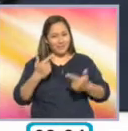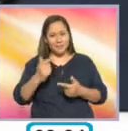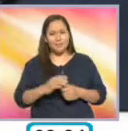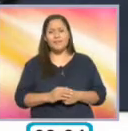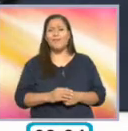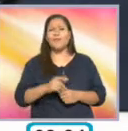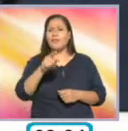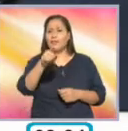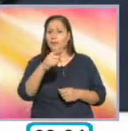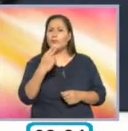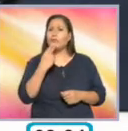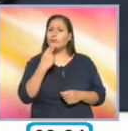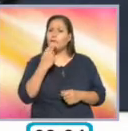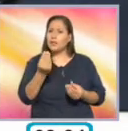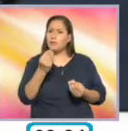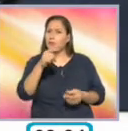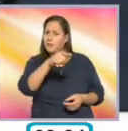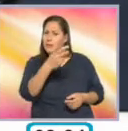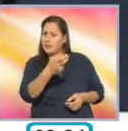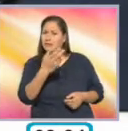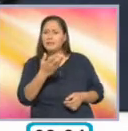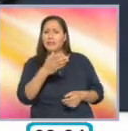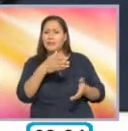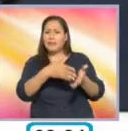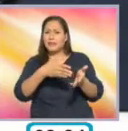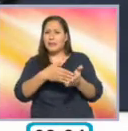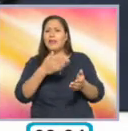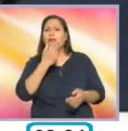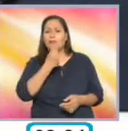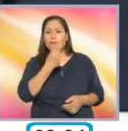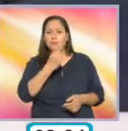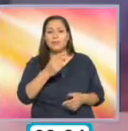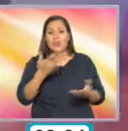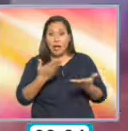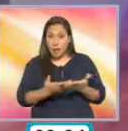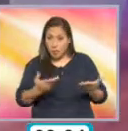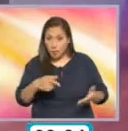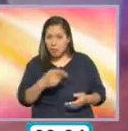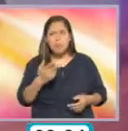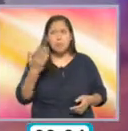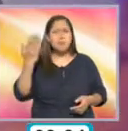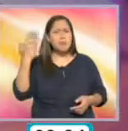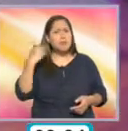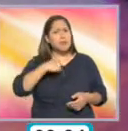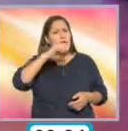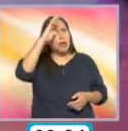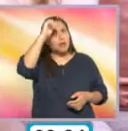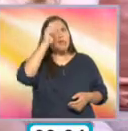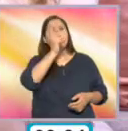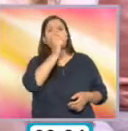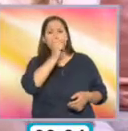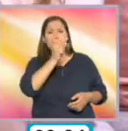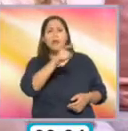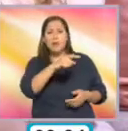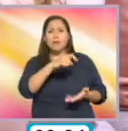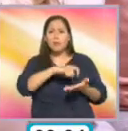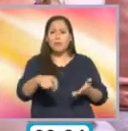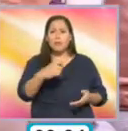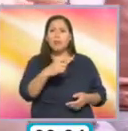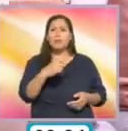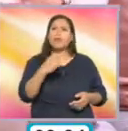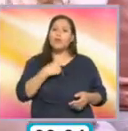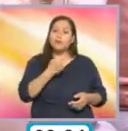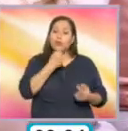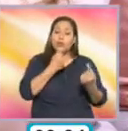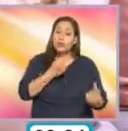se usa hace mes- mucho, ¿no, el Wendy? messenger, O sea, sí. ese tipo de bolsos no son de ahora. Exacto. Porque yo recuerdo, por ejemplo, mi papá usaba uno cuando yo era niña, Sí.